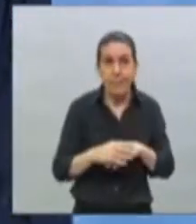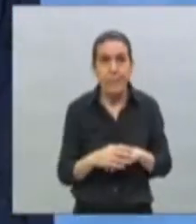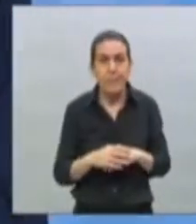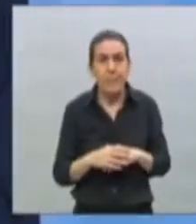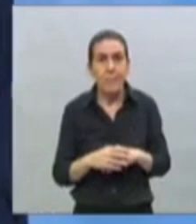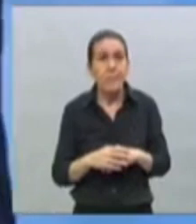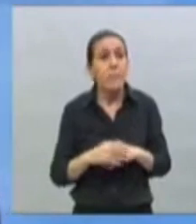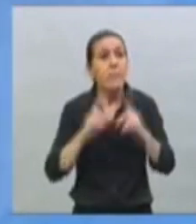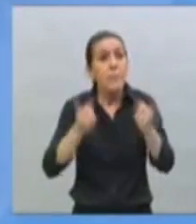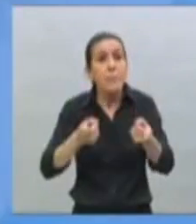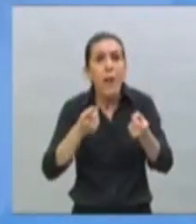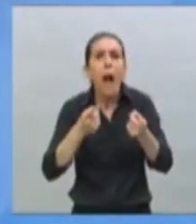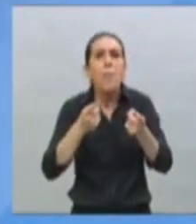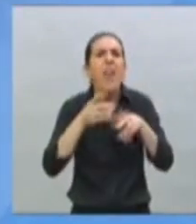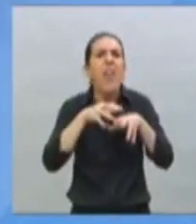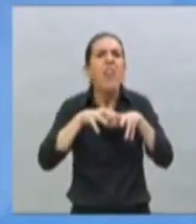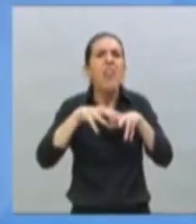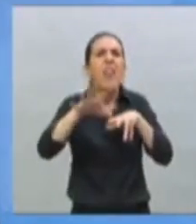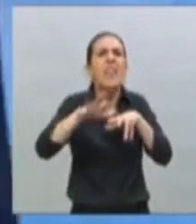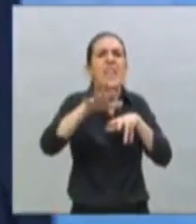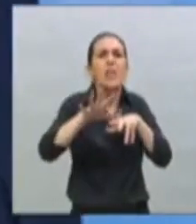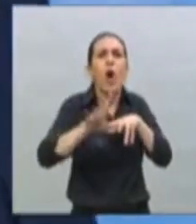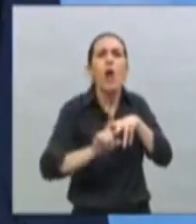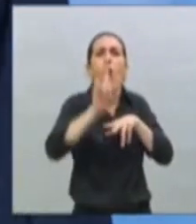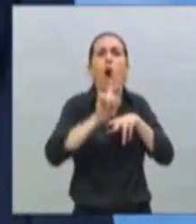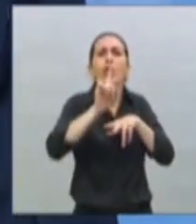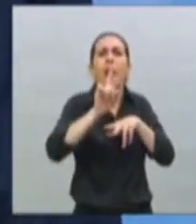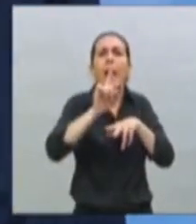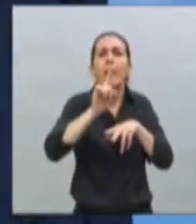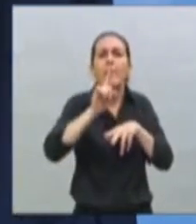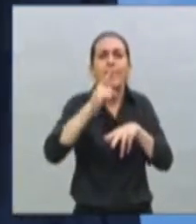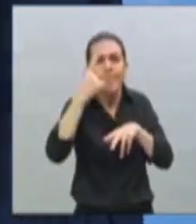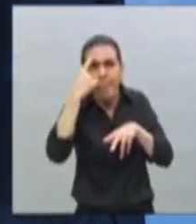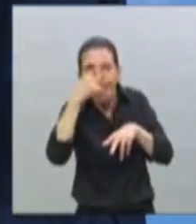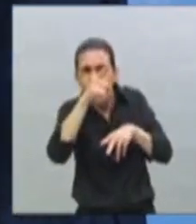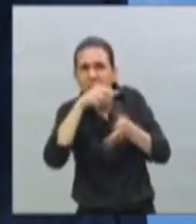Y en algún distrito del norte, que supongo que esto es Salta.